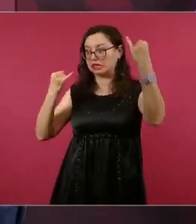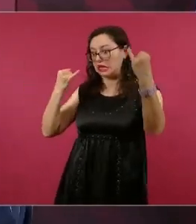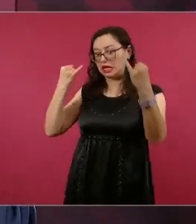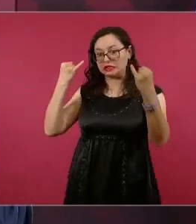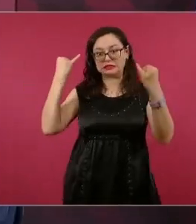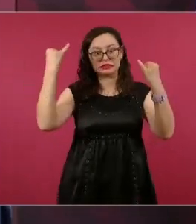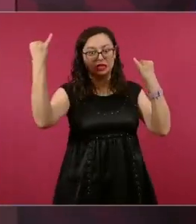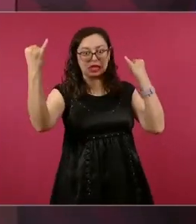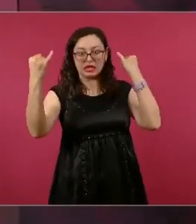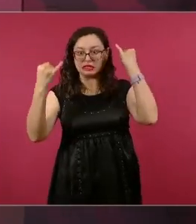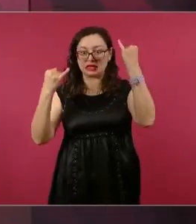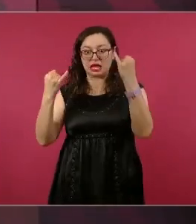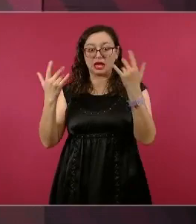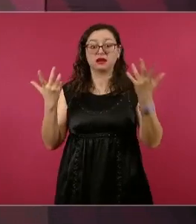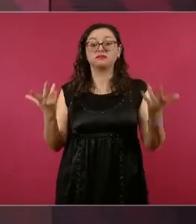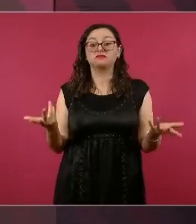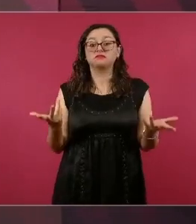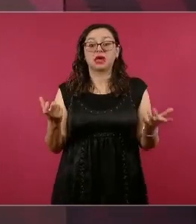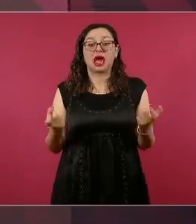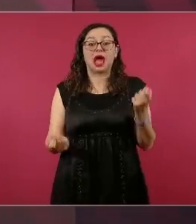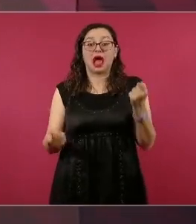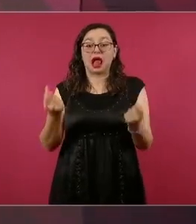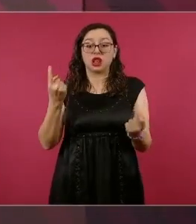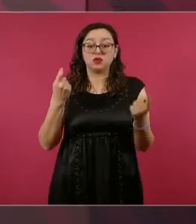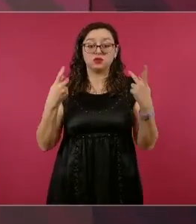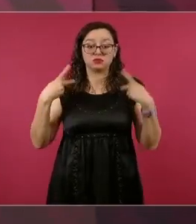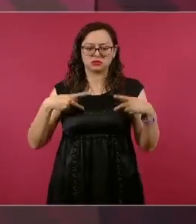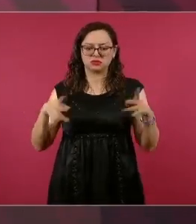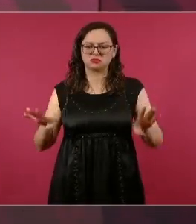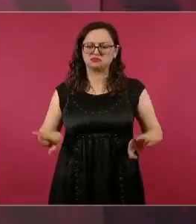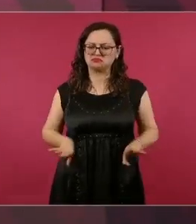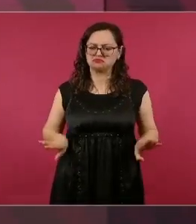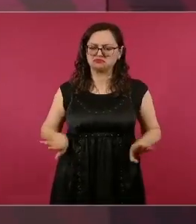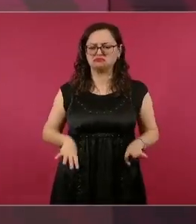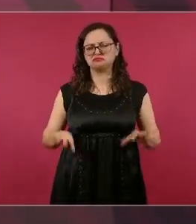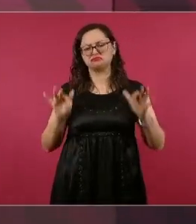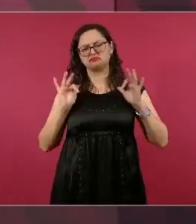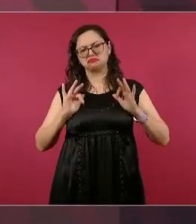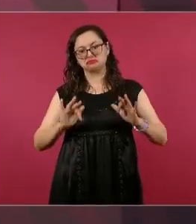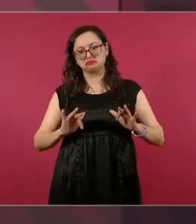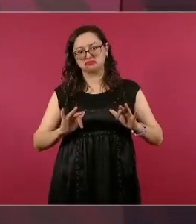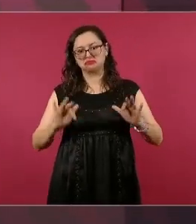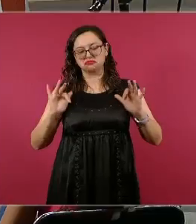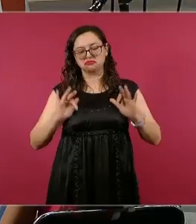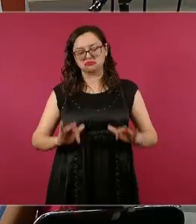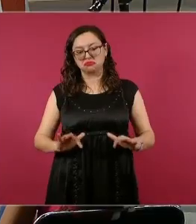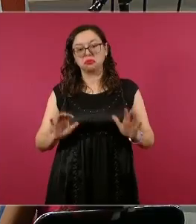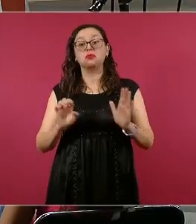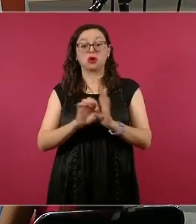Hay unos moderados, por ejemplo, en el Éxodo, venían los